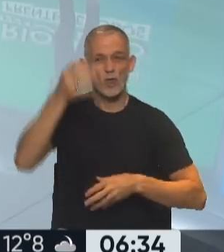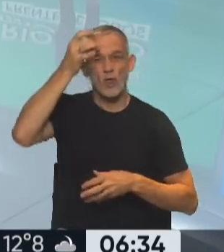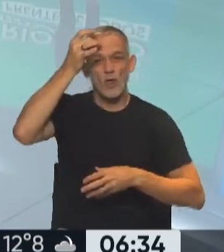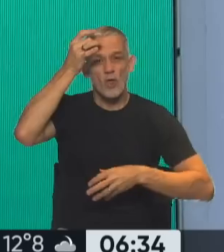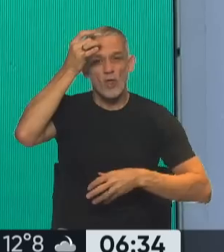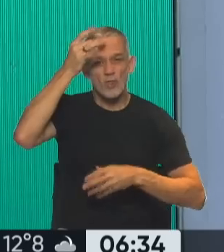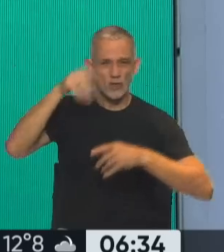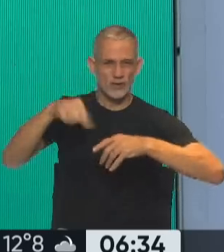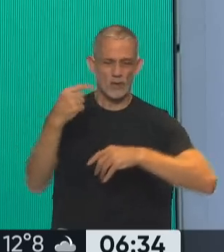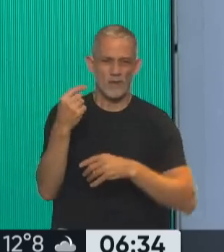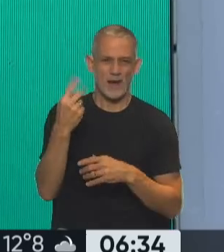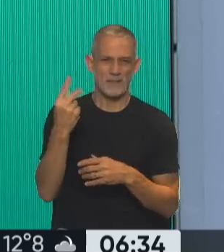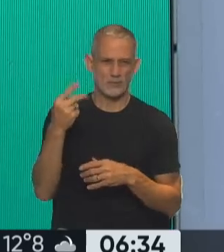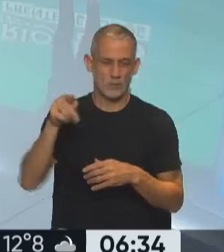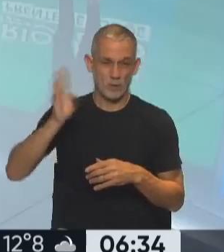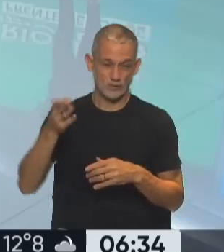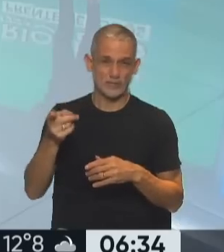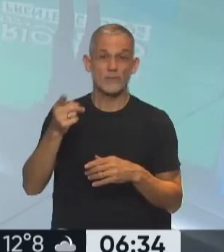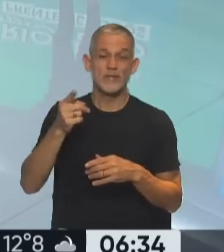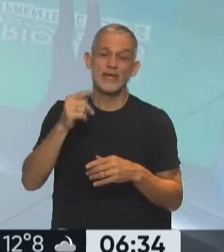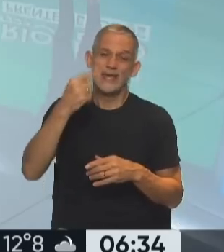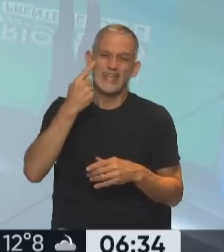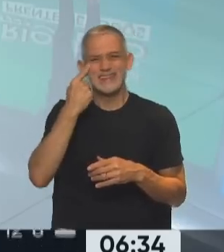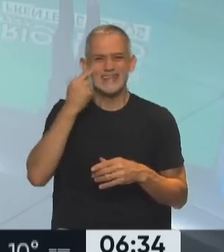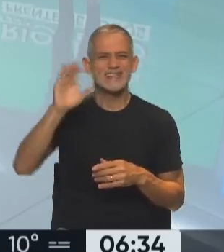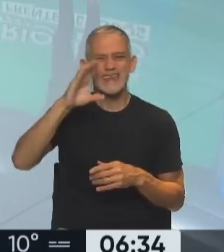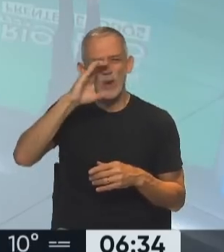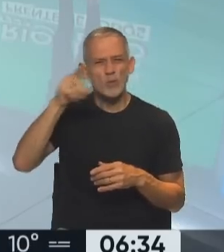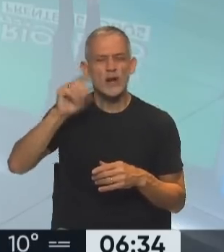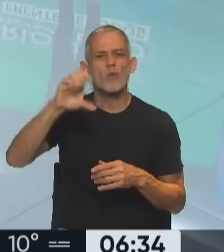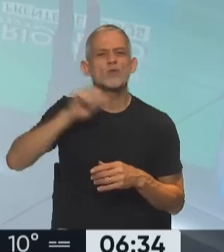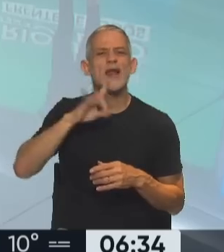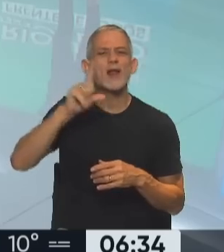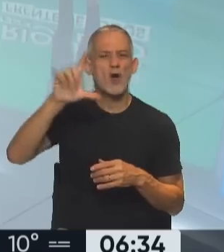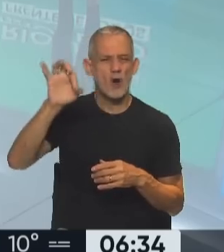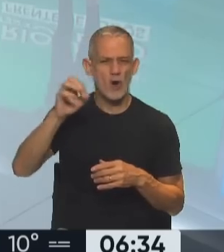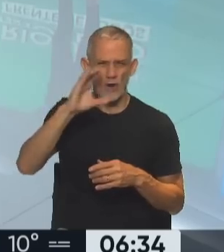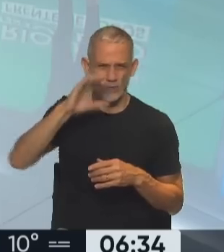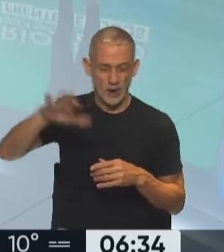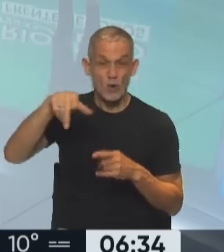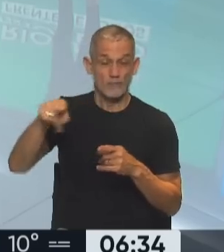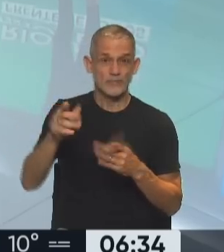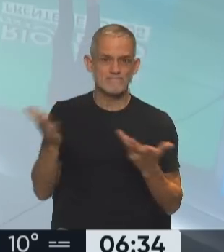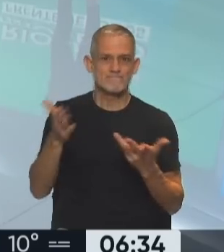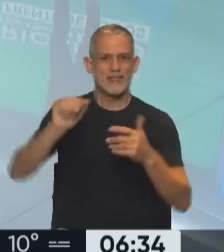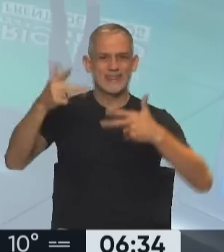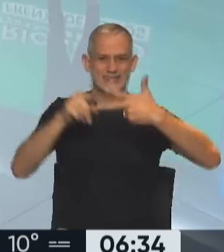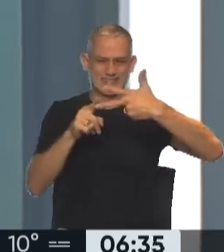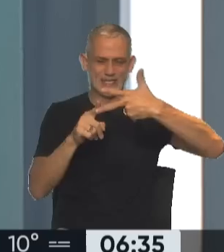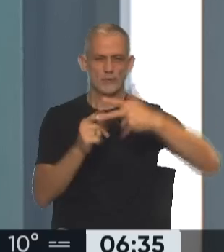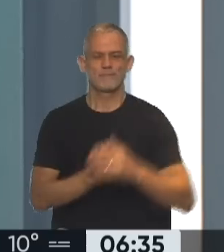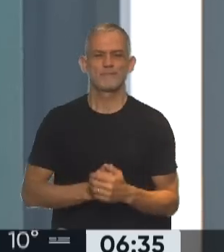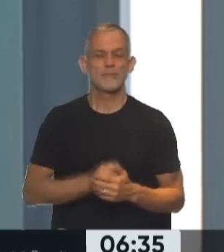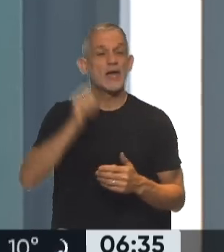votos. Ríoseco había sido intendente de Cutralco y el hombre justamente del Frente de Todos, que quedó de esta manera en tercer lugar.